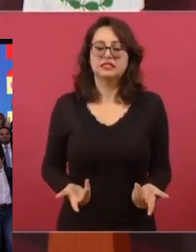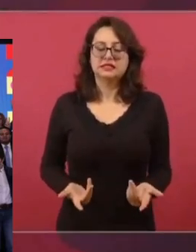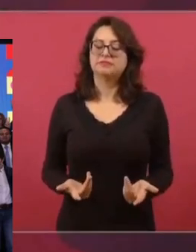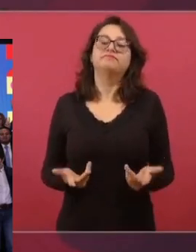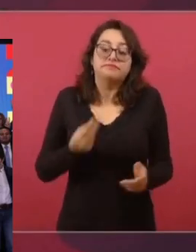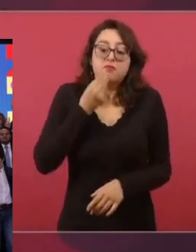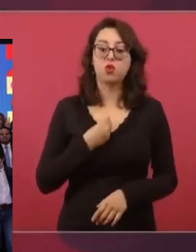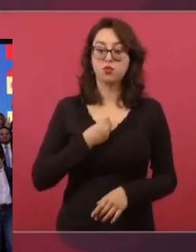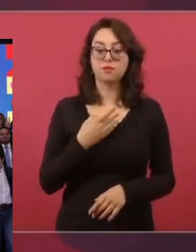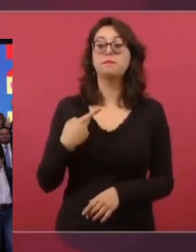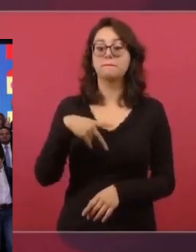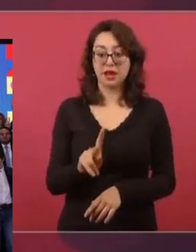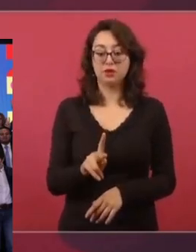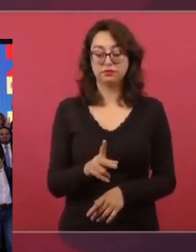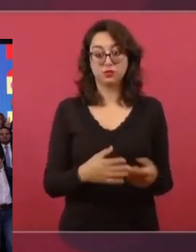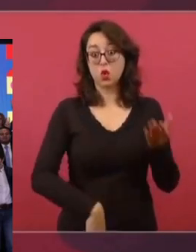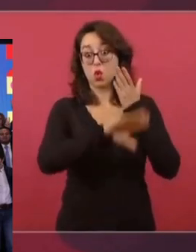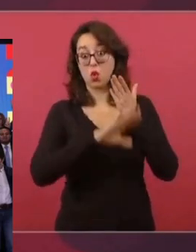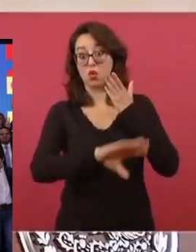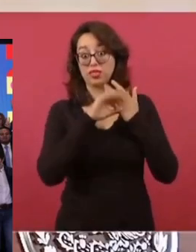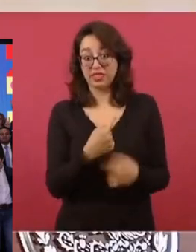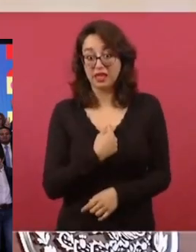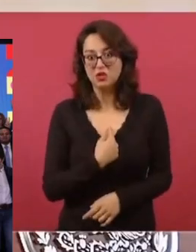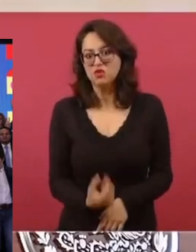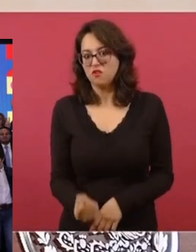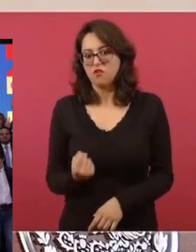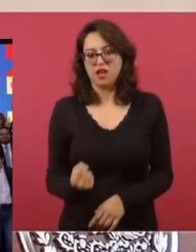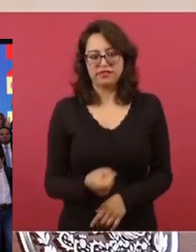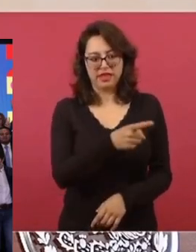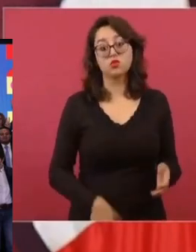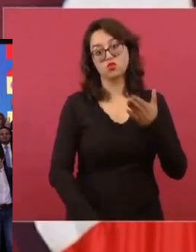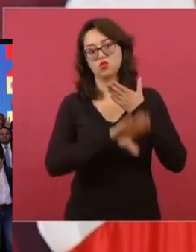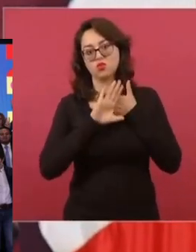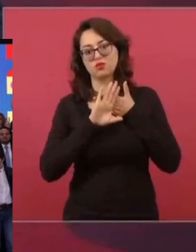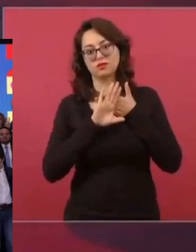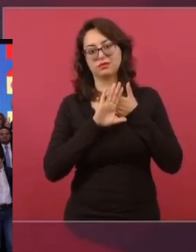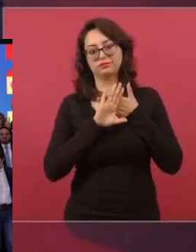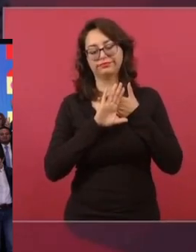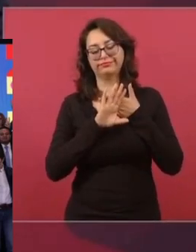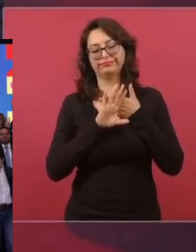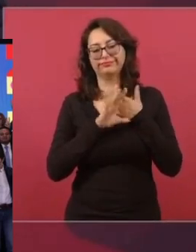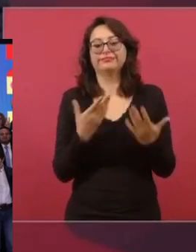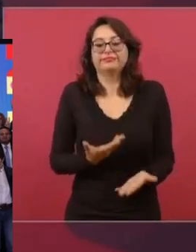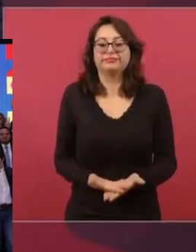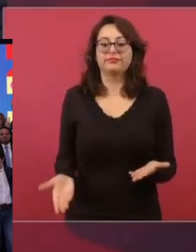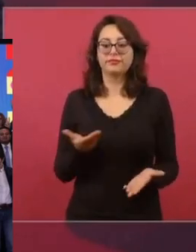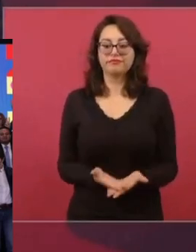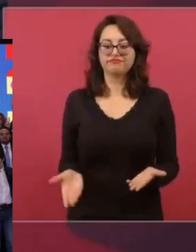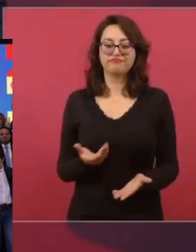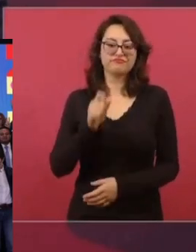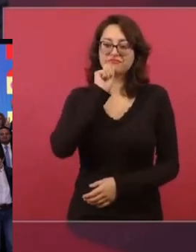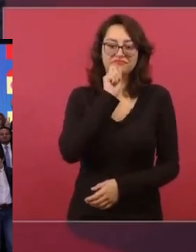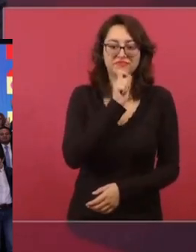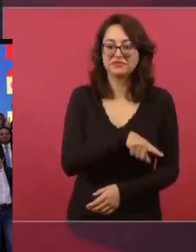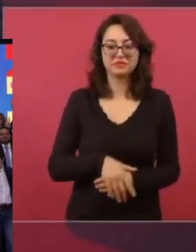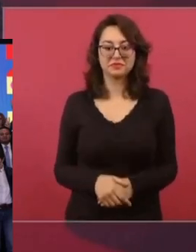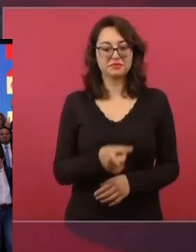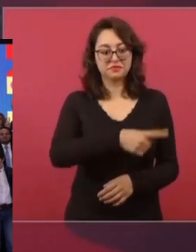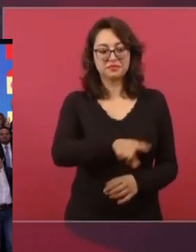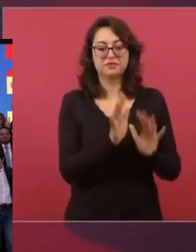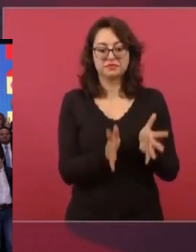dinero. Tengo hasta la lista. Entonces, es lo mismo, ¿no? Ya tengo información que están recogiendo